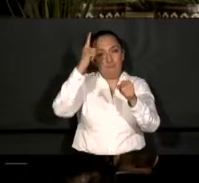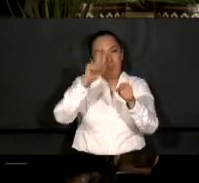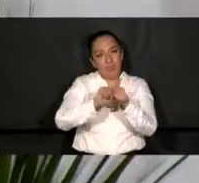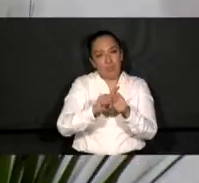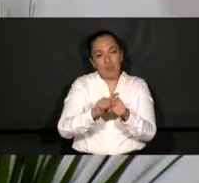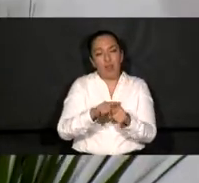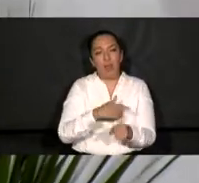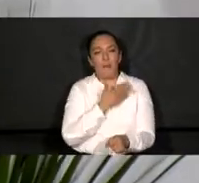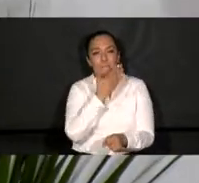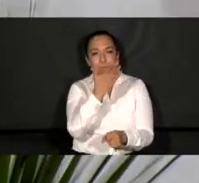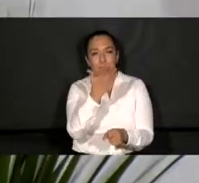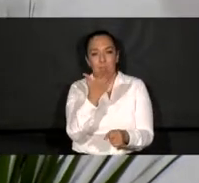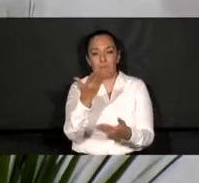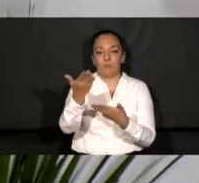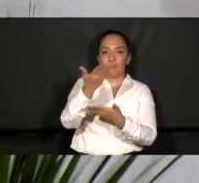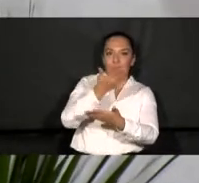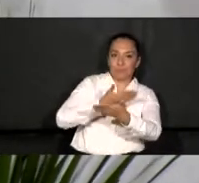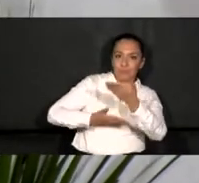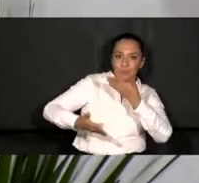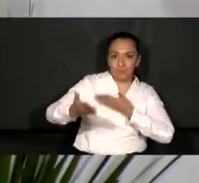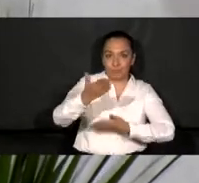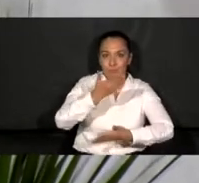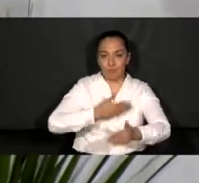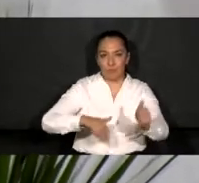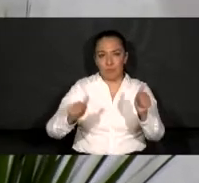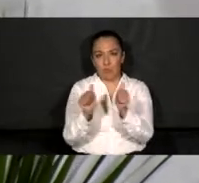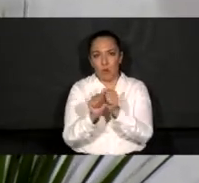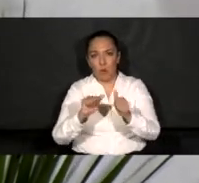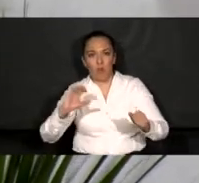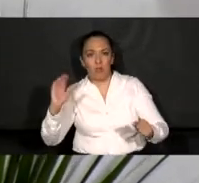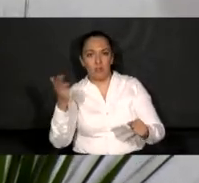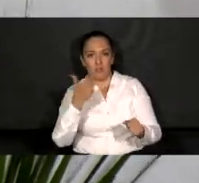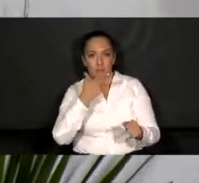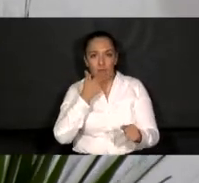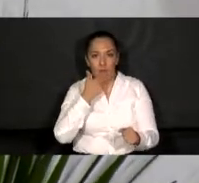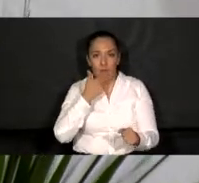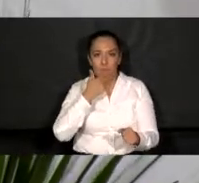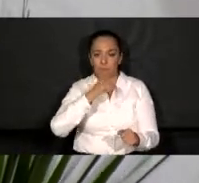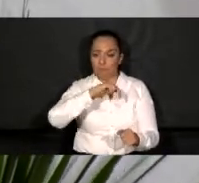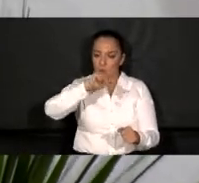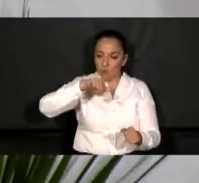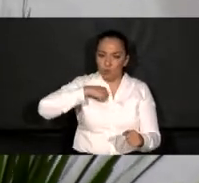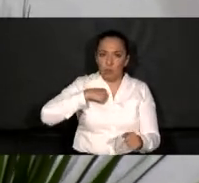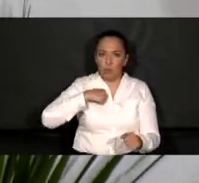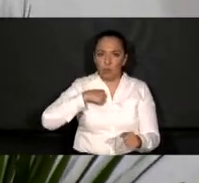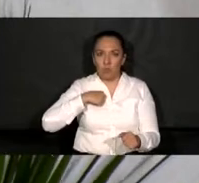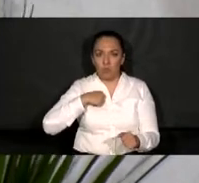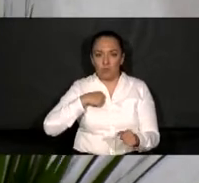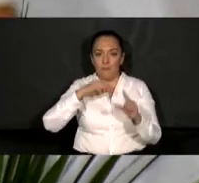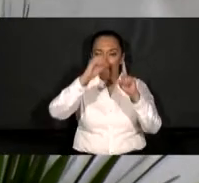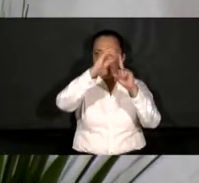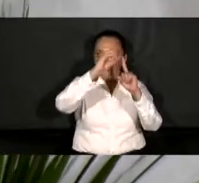más. Este gobierno y los chihuahuenses se encargarán de ponerle orden a la casa. Que el gobierno